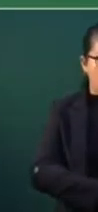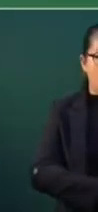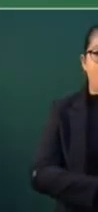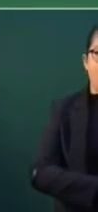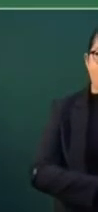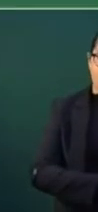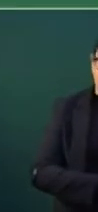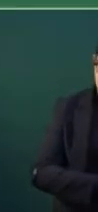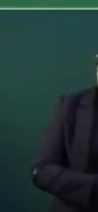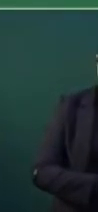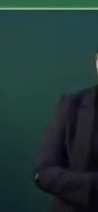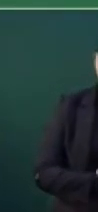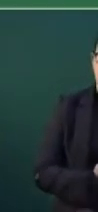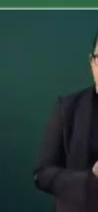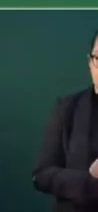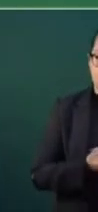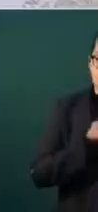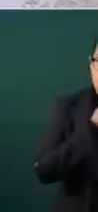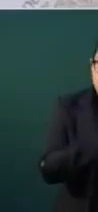medicinas.